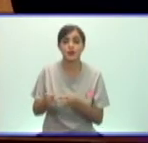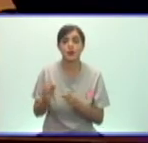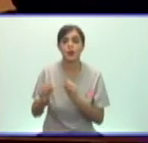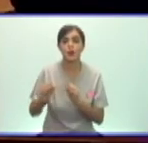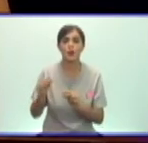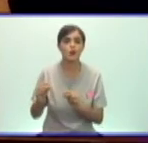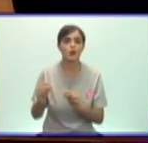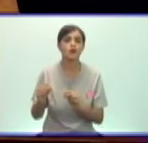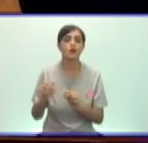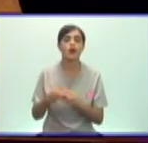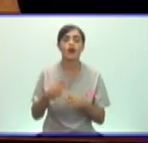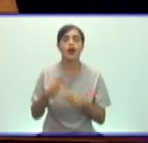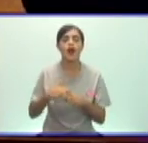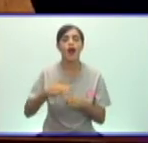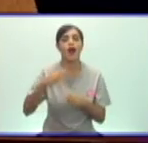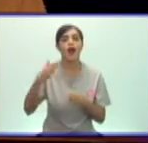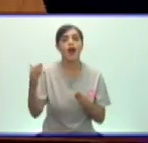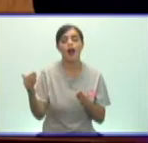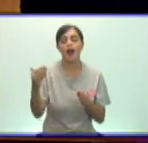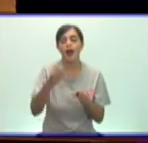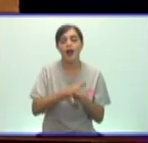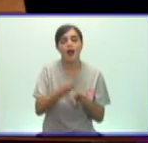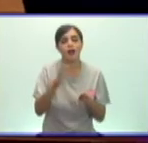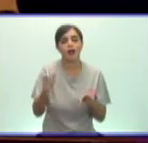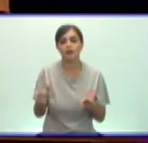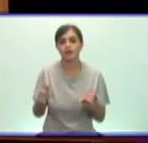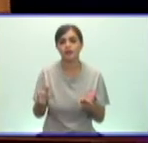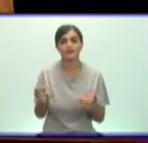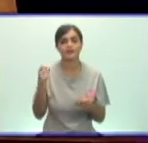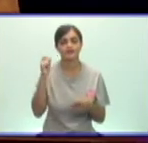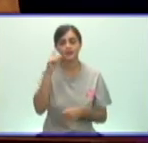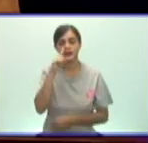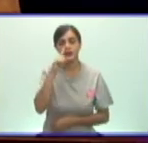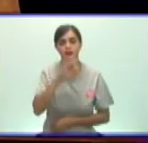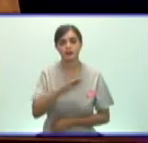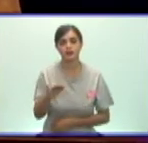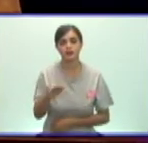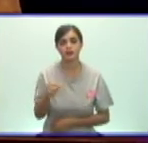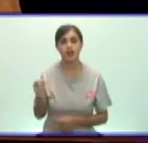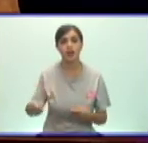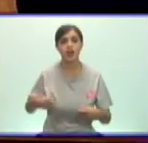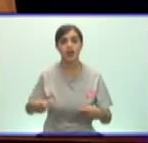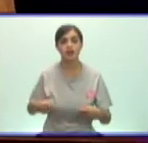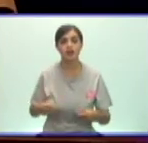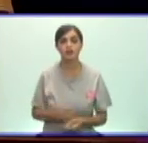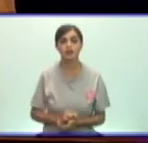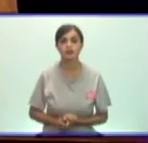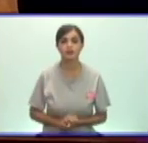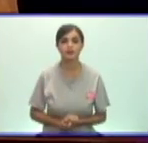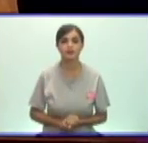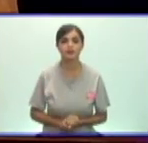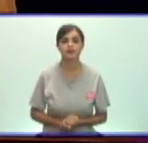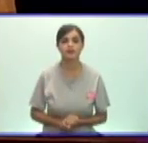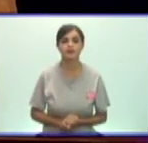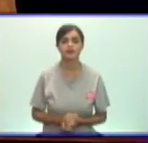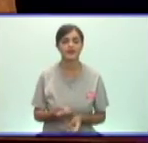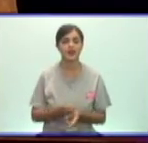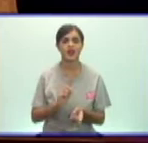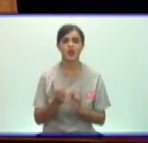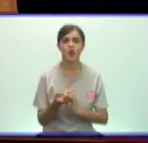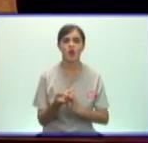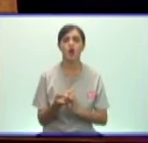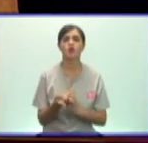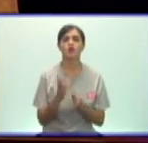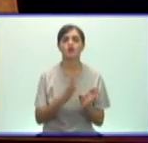a su derrota final, y cómo los pueblos también fueron desarrollando esa resistencia eficaz en contra de ese régimen